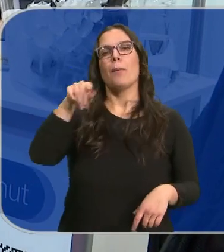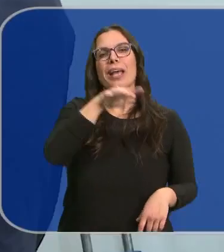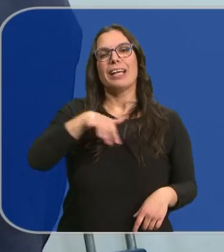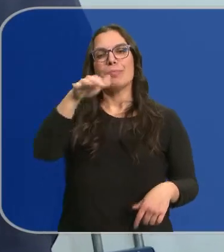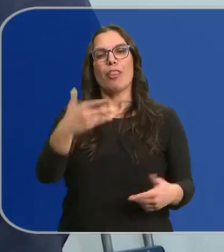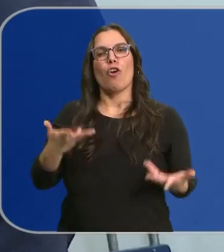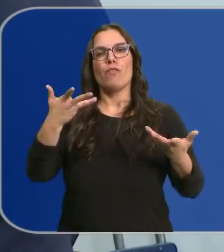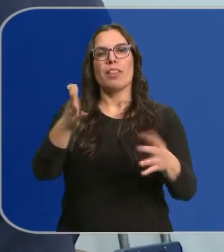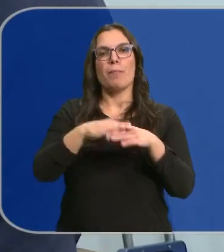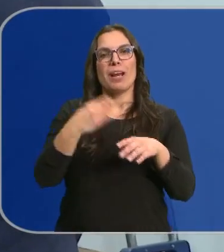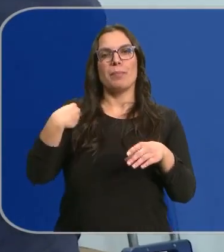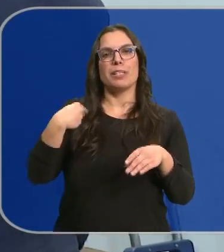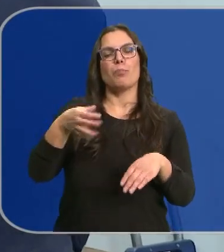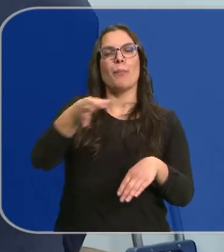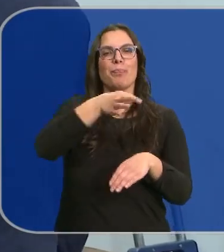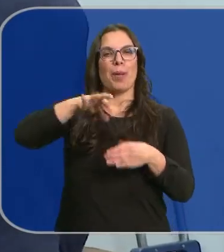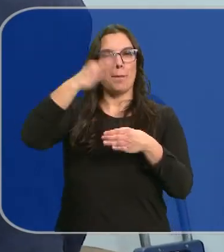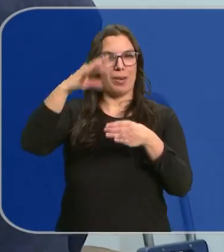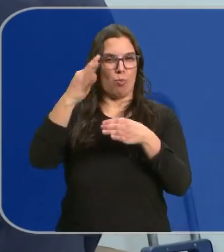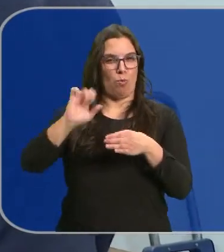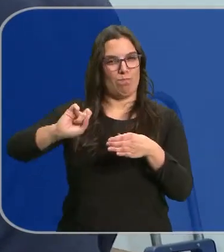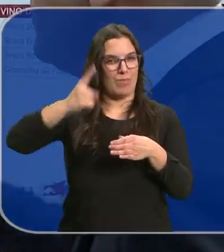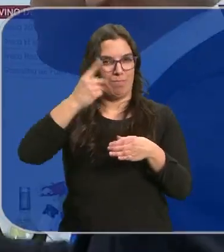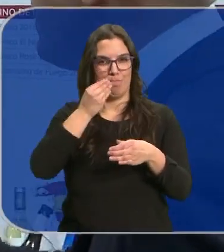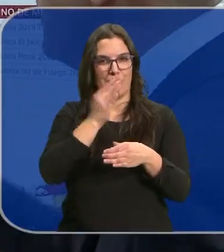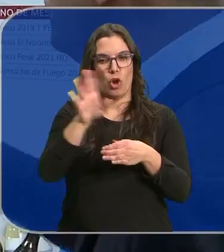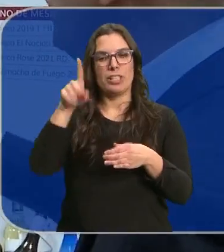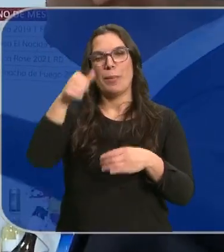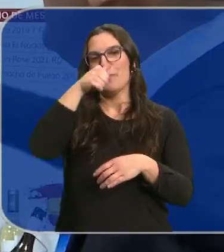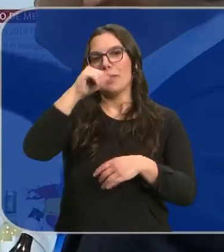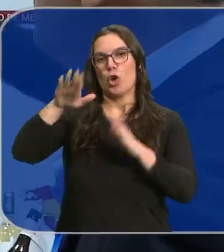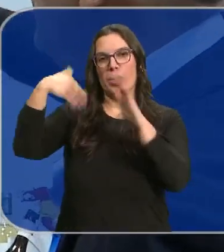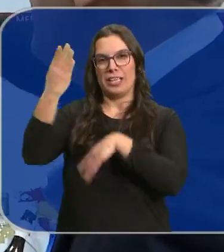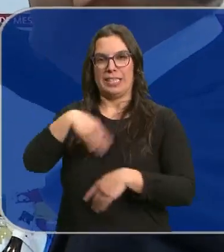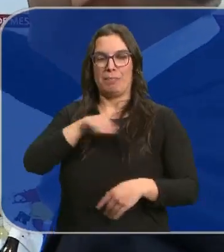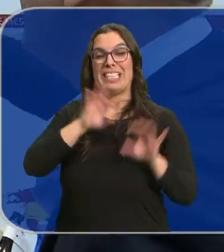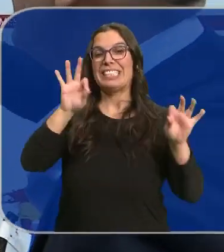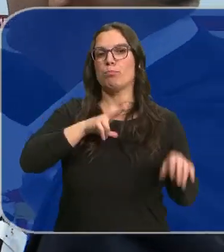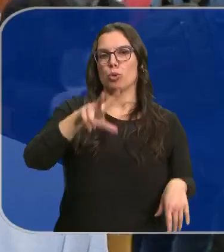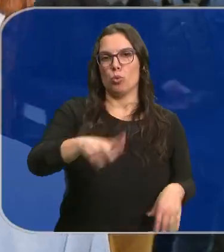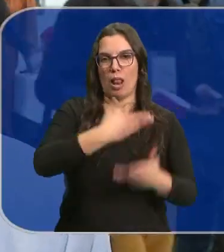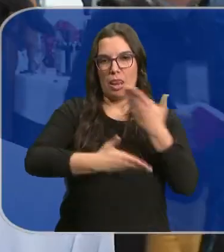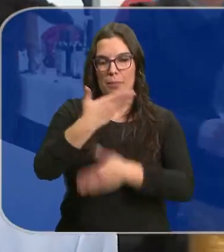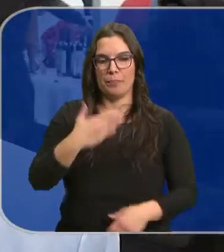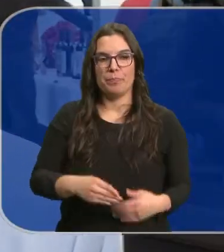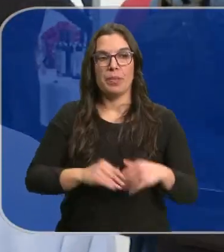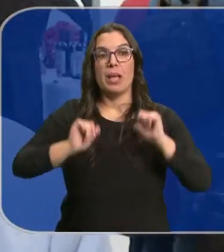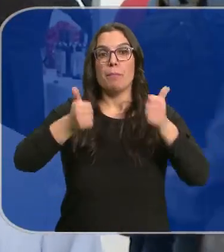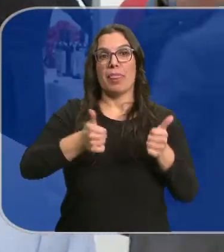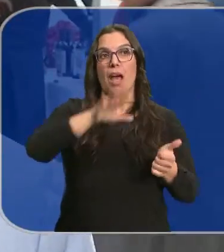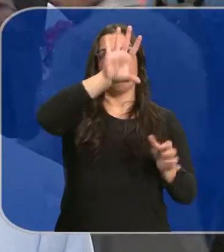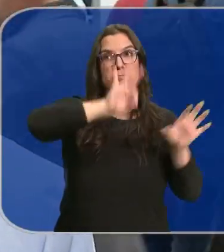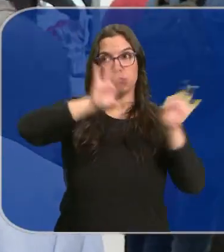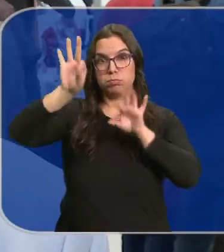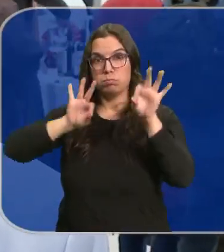los mejores vermús y por primera vez se presentan vinos elaborados fuera de España, en concreto de Portugal. Vamos a empezar a coger vinos de otros